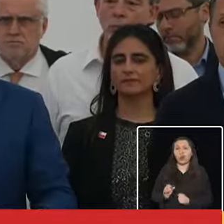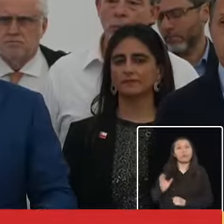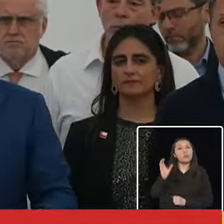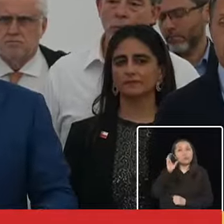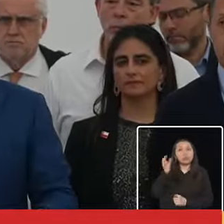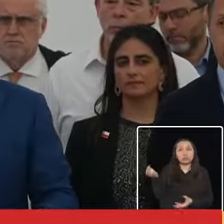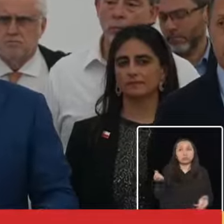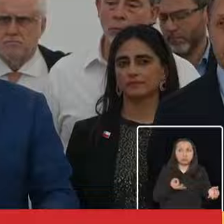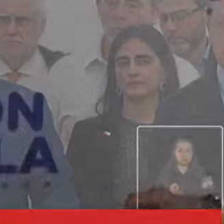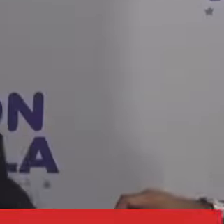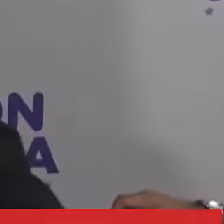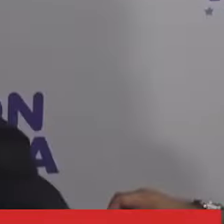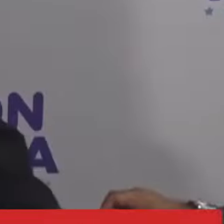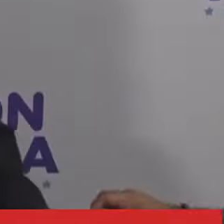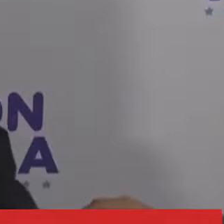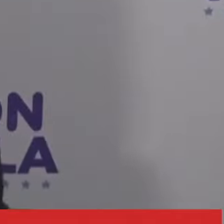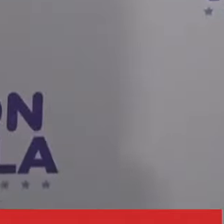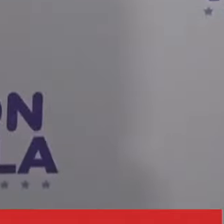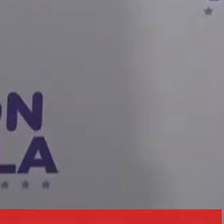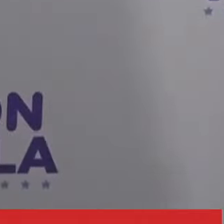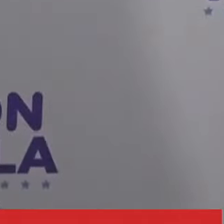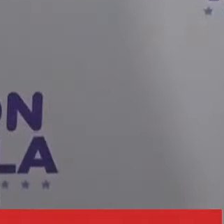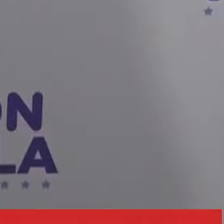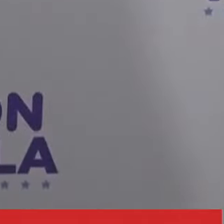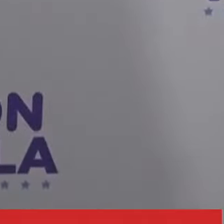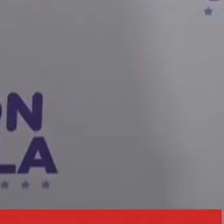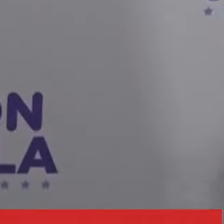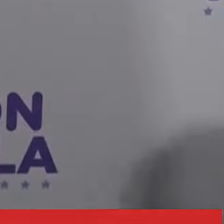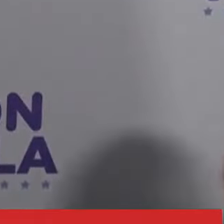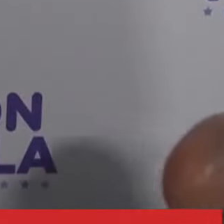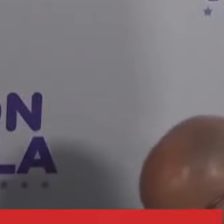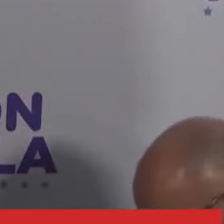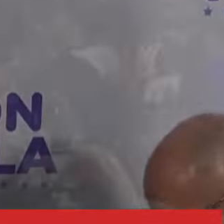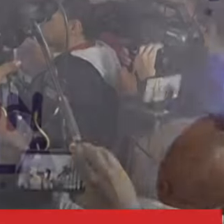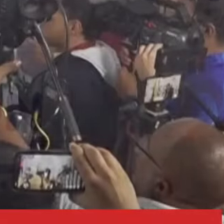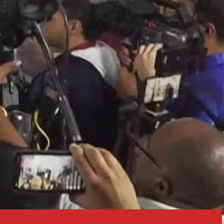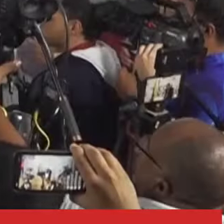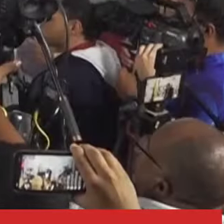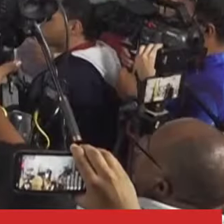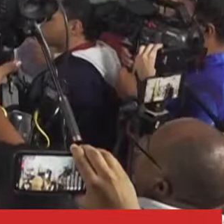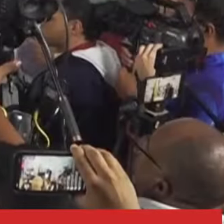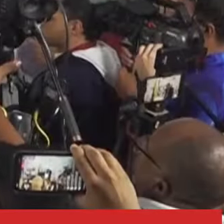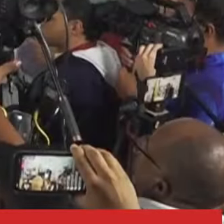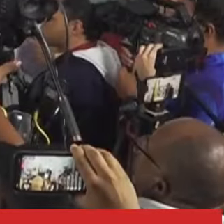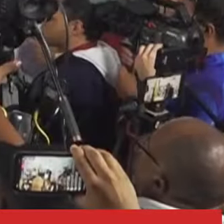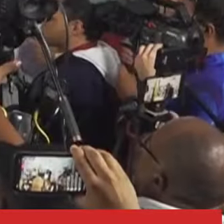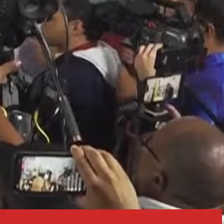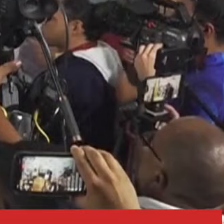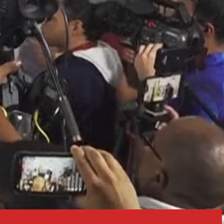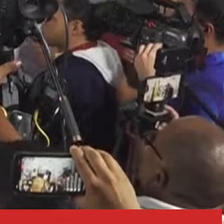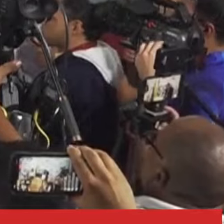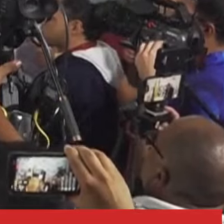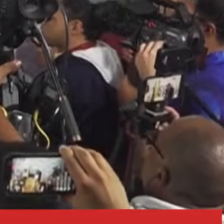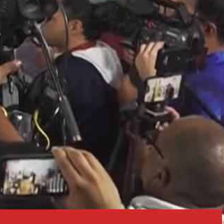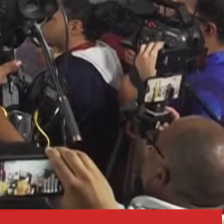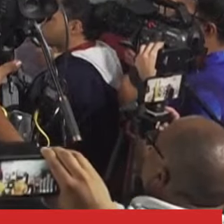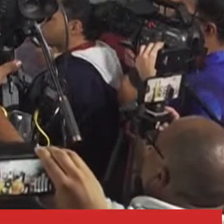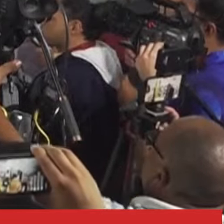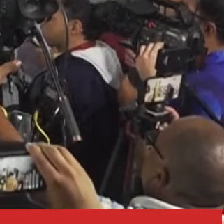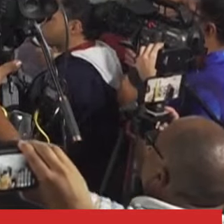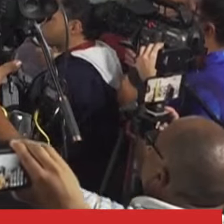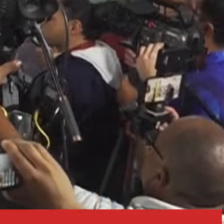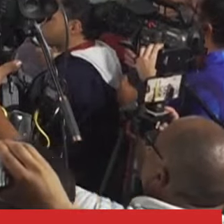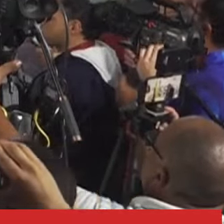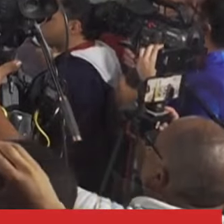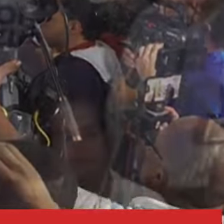situación particularmente de Venezuela. Él ha sido bastante claro en decir, lo que nosotros estamos pidiendo es que se transparente y se respete la elección y